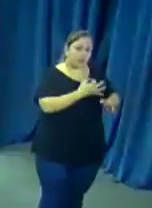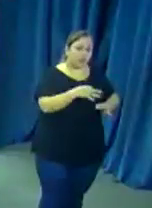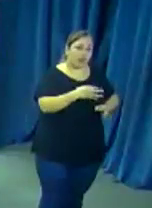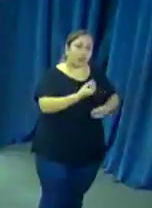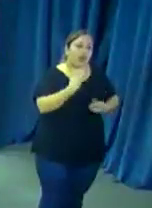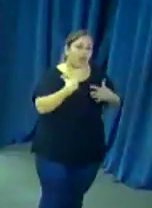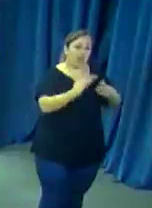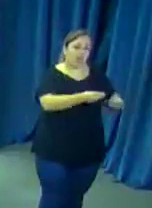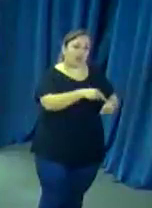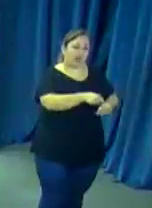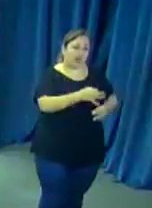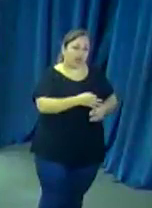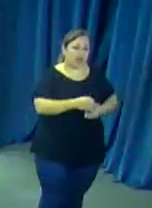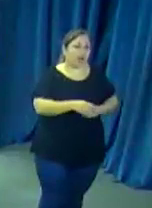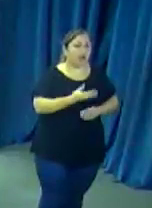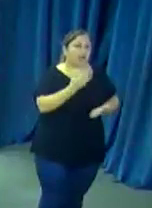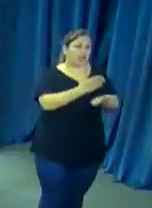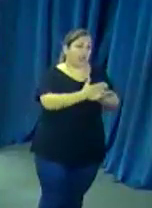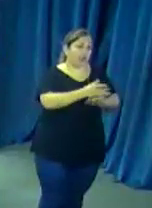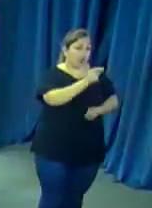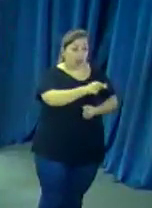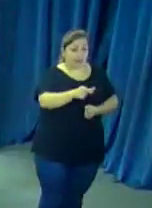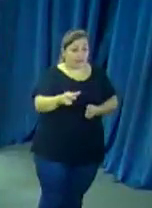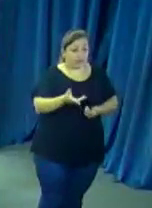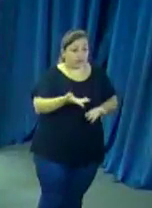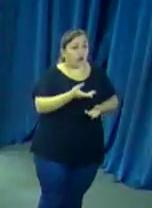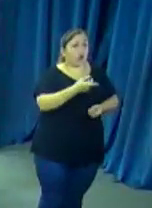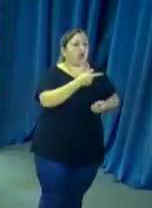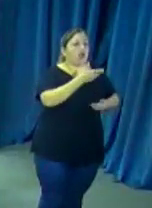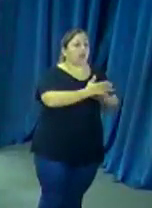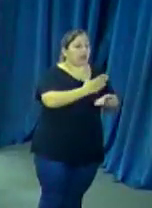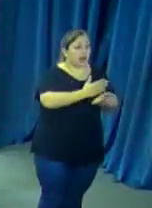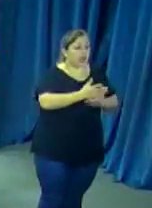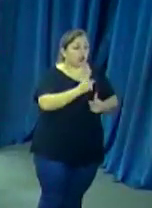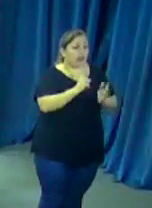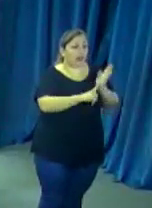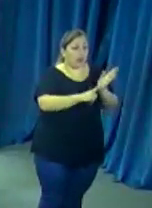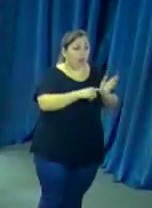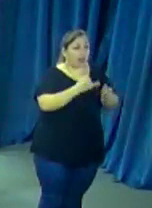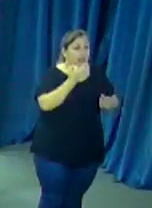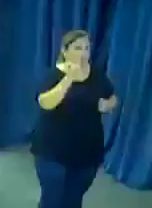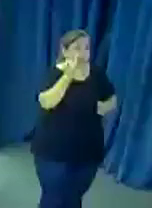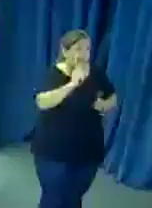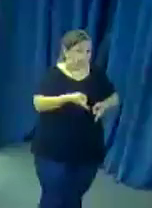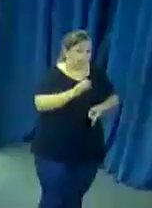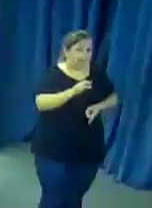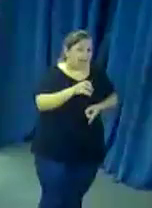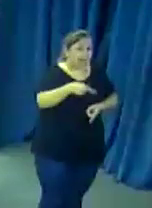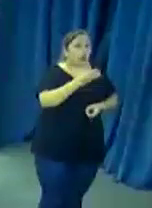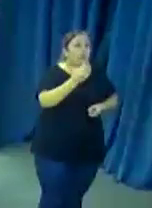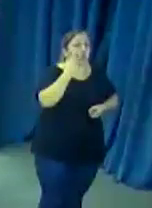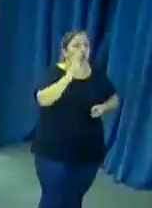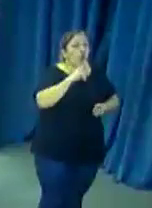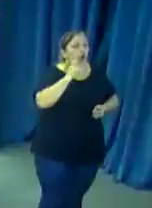eficazmente los derechos personales de los titulares, sabiendo que además recientemente la Corte Interamericana de